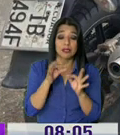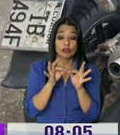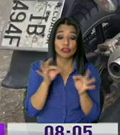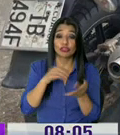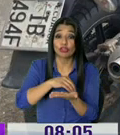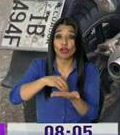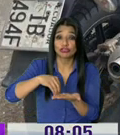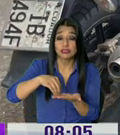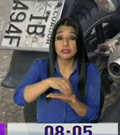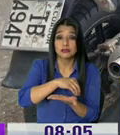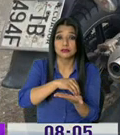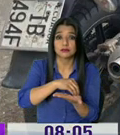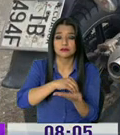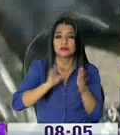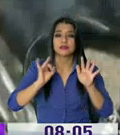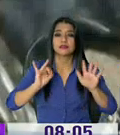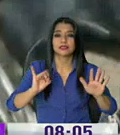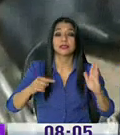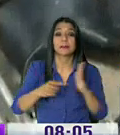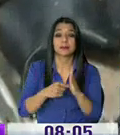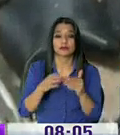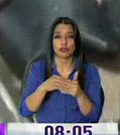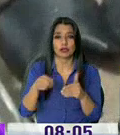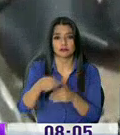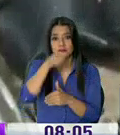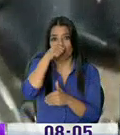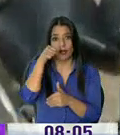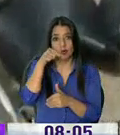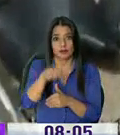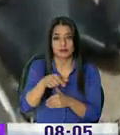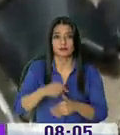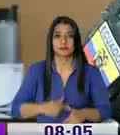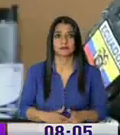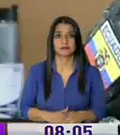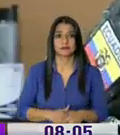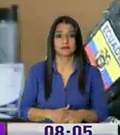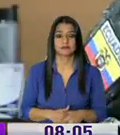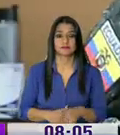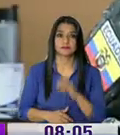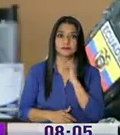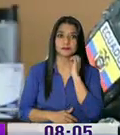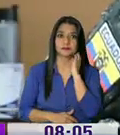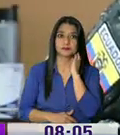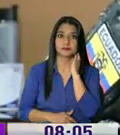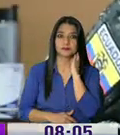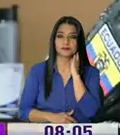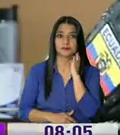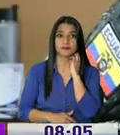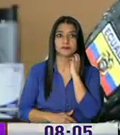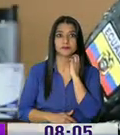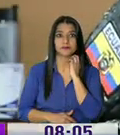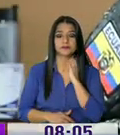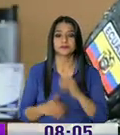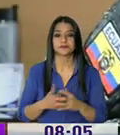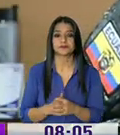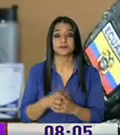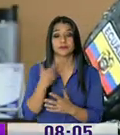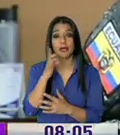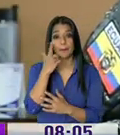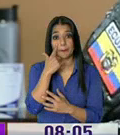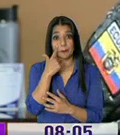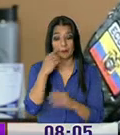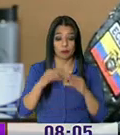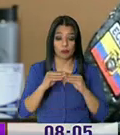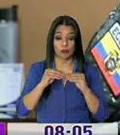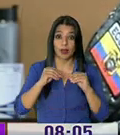valoradas en 7.020 dólares. Y al momento de realizarle la prueba preliminar de campo,